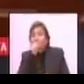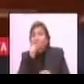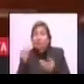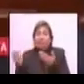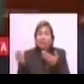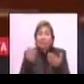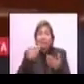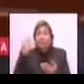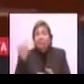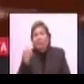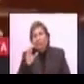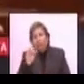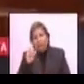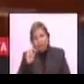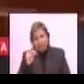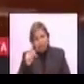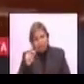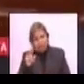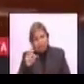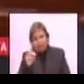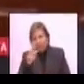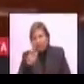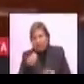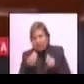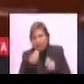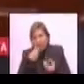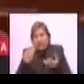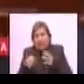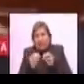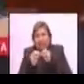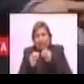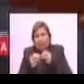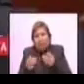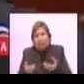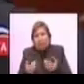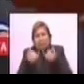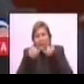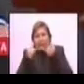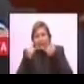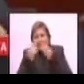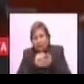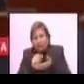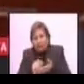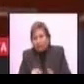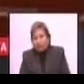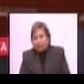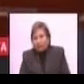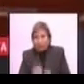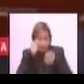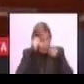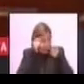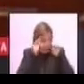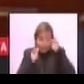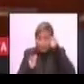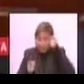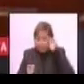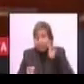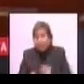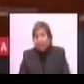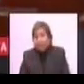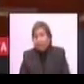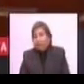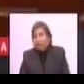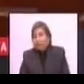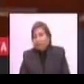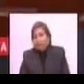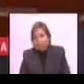con el señor Contralor. ¿Cómo es? ¿Cómo es para arreglar el tema del informe? Hay que entendernos.